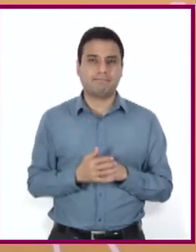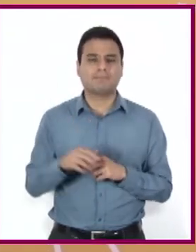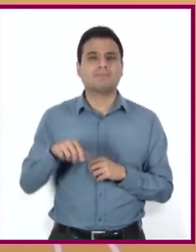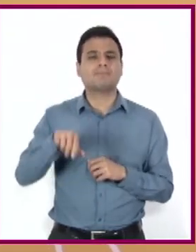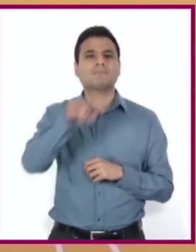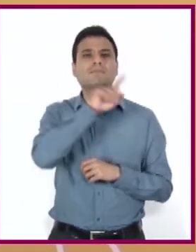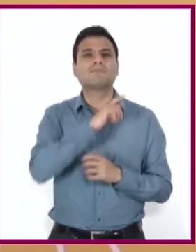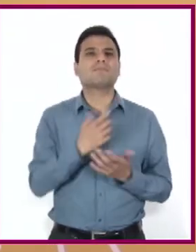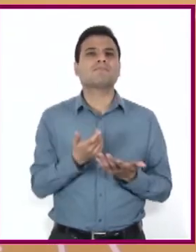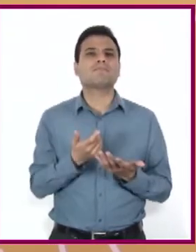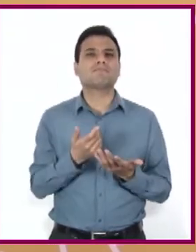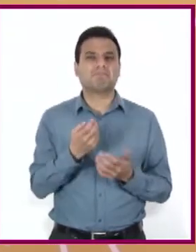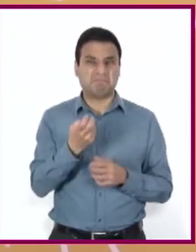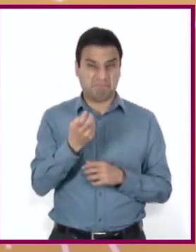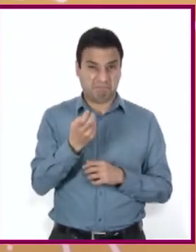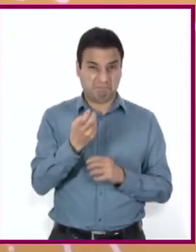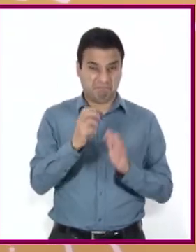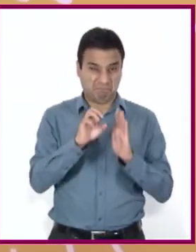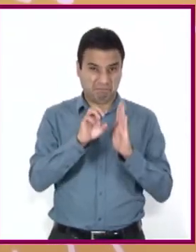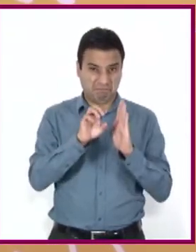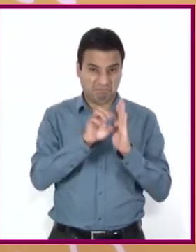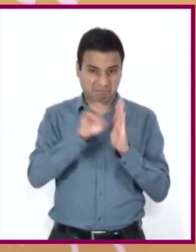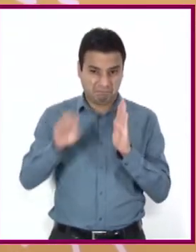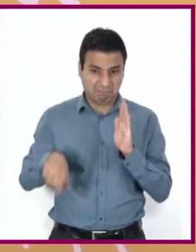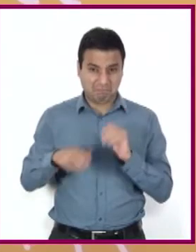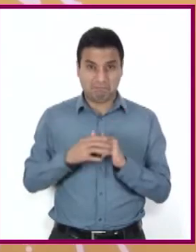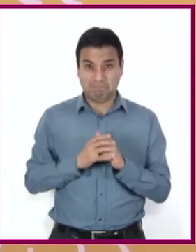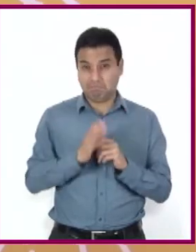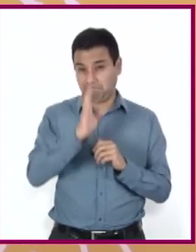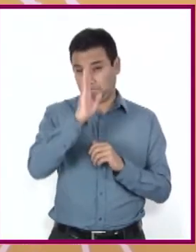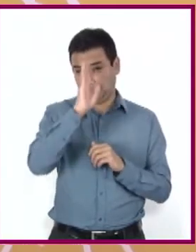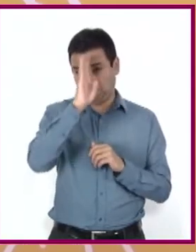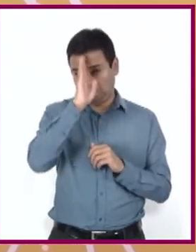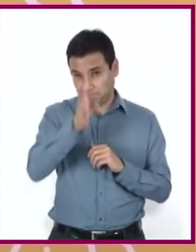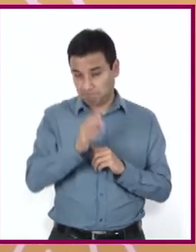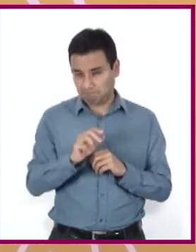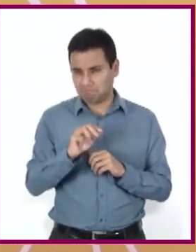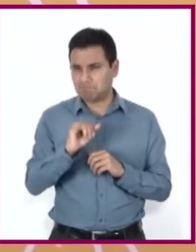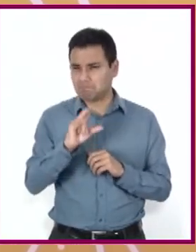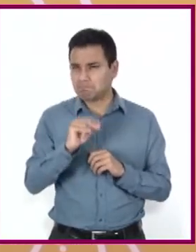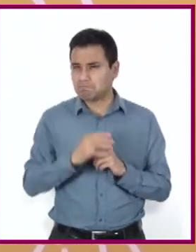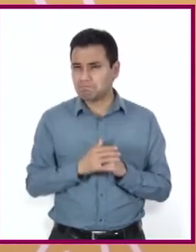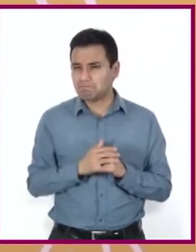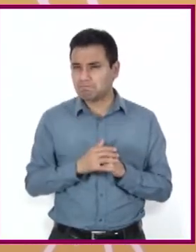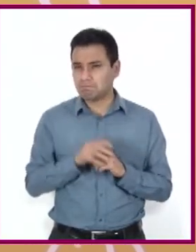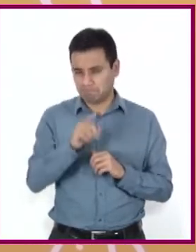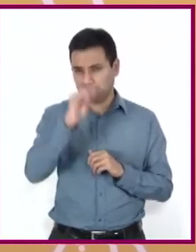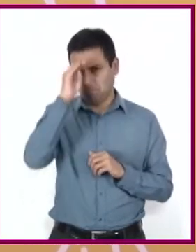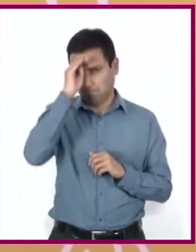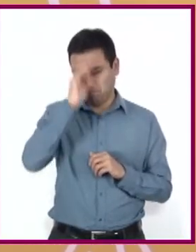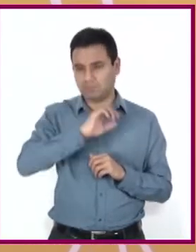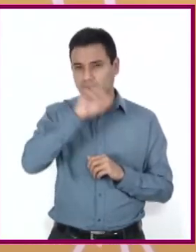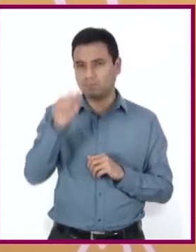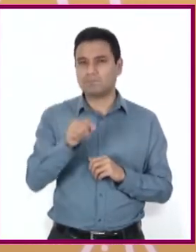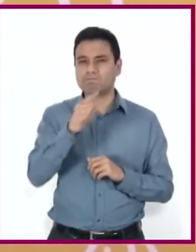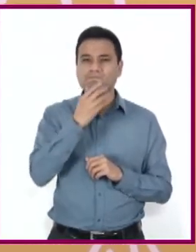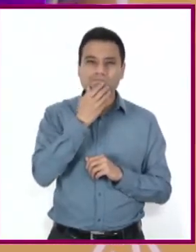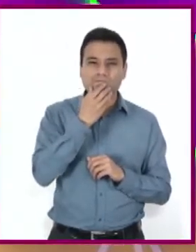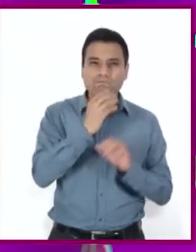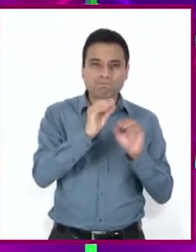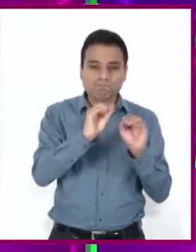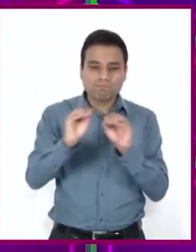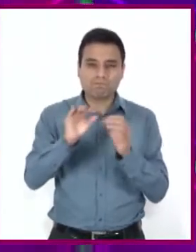casa, piensen si esta situación es de proporcionalidad directa e identifiquen en la gráfica lo que les permita realizar su